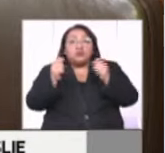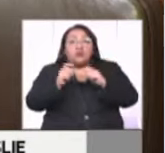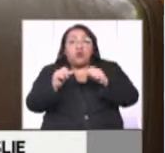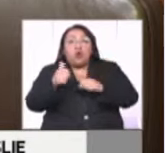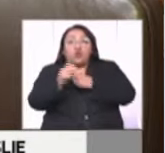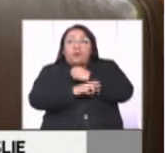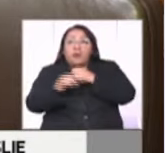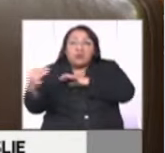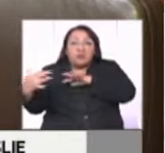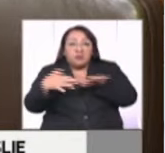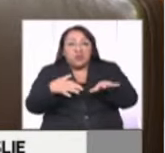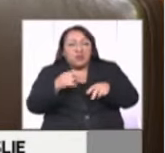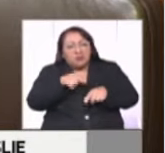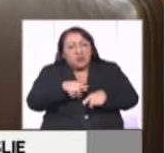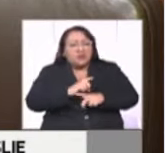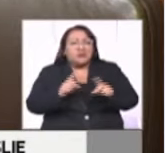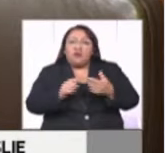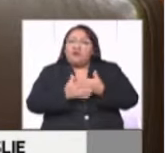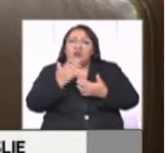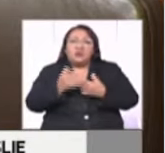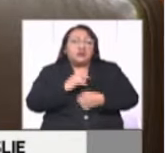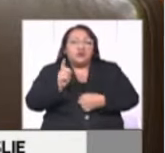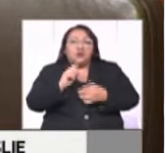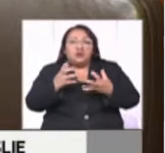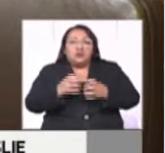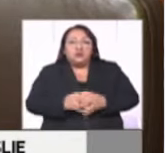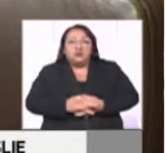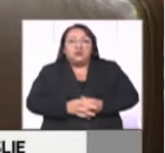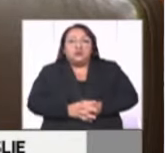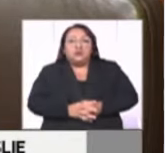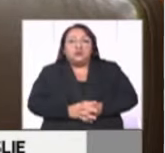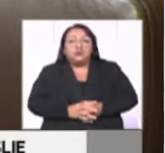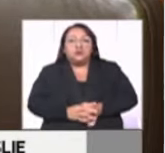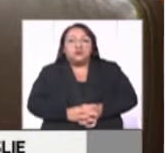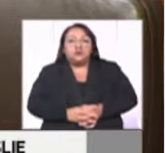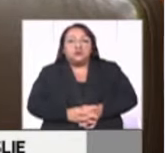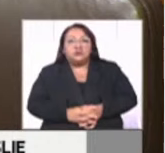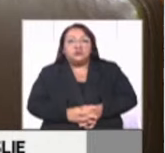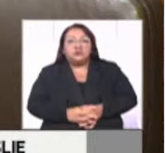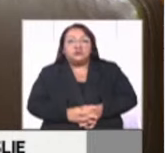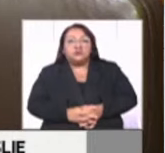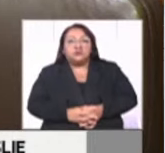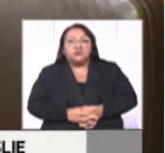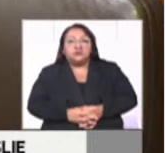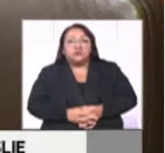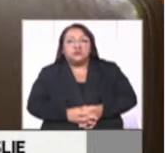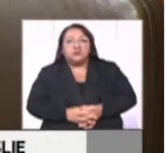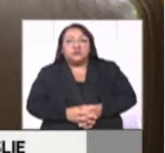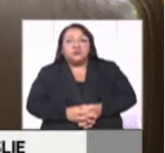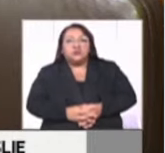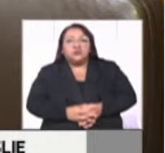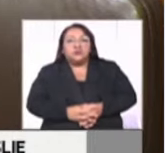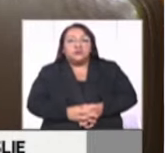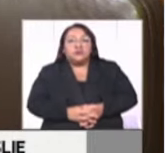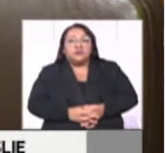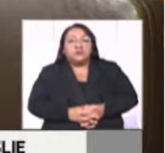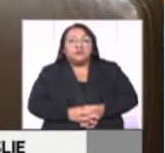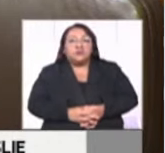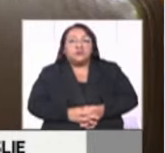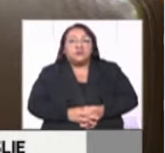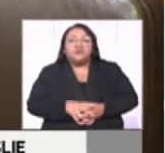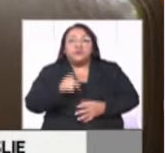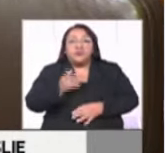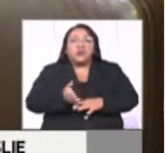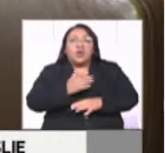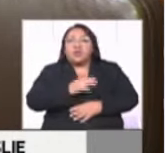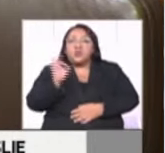extranjeros, pero de ninguna manera se puede pretender que bajo esta modalidad, que como digo, no ha sido nunca